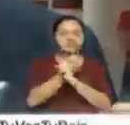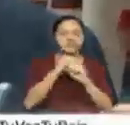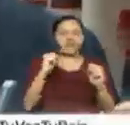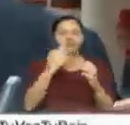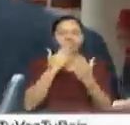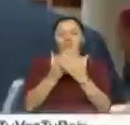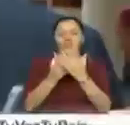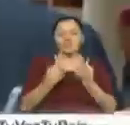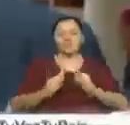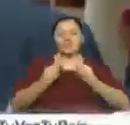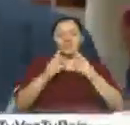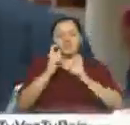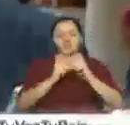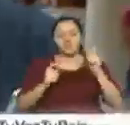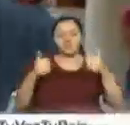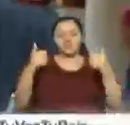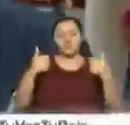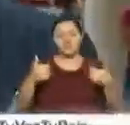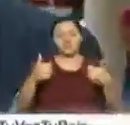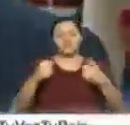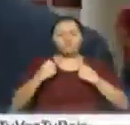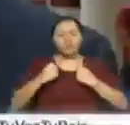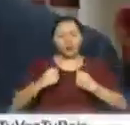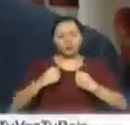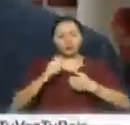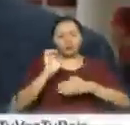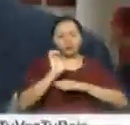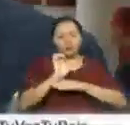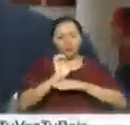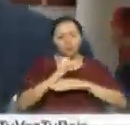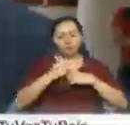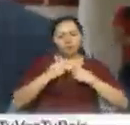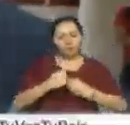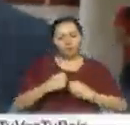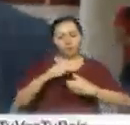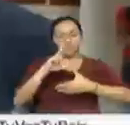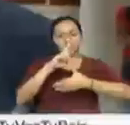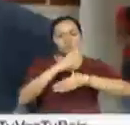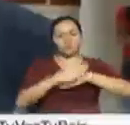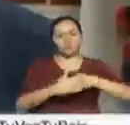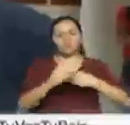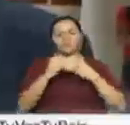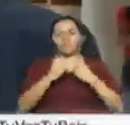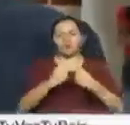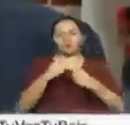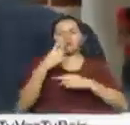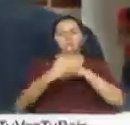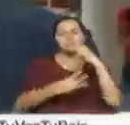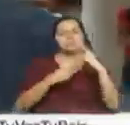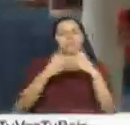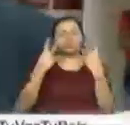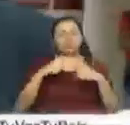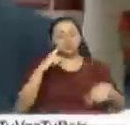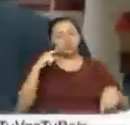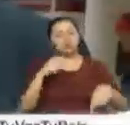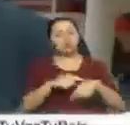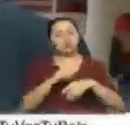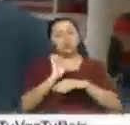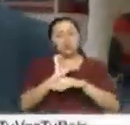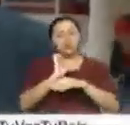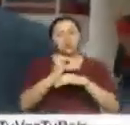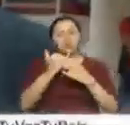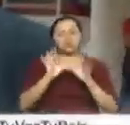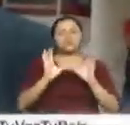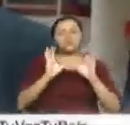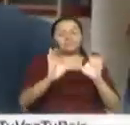fuerte y es un referente ya no solo aquí en la región, hablar de Sudamérica, sino en el mundo entero. Somos conocidos en el mundo entero, hemos pasado un periodo de